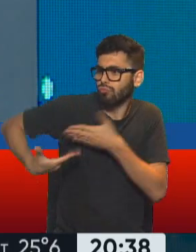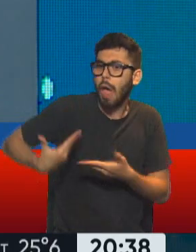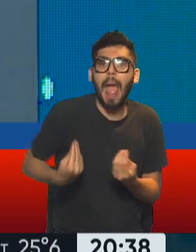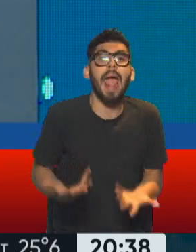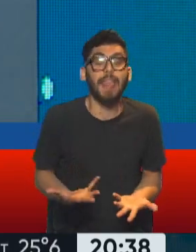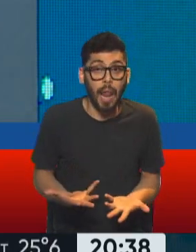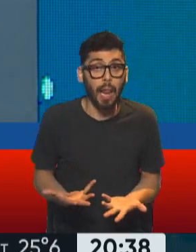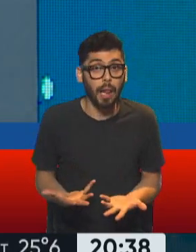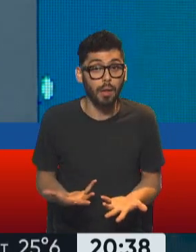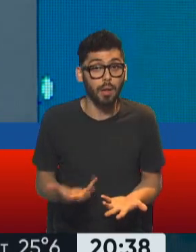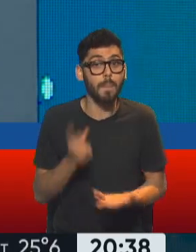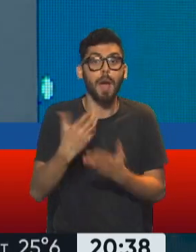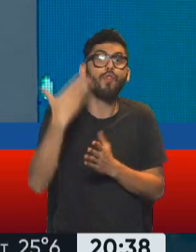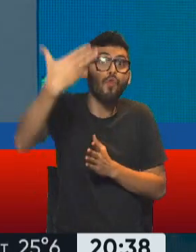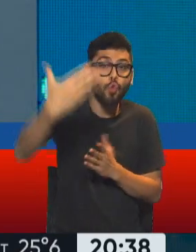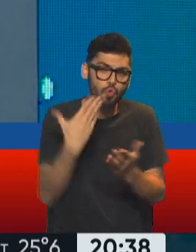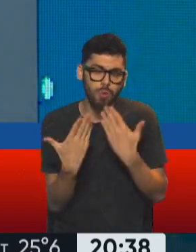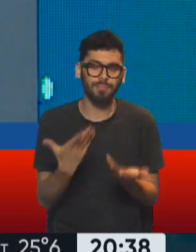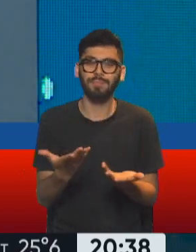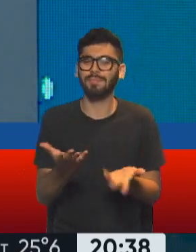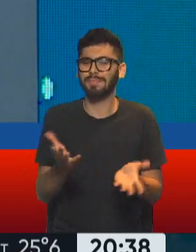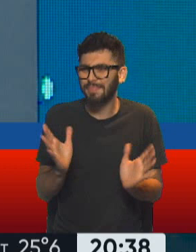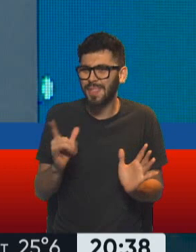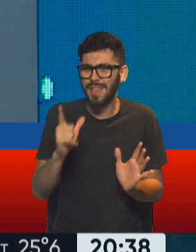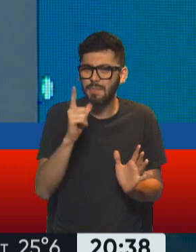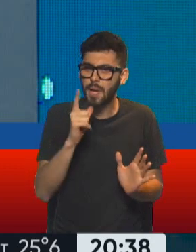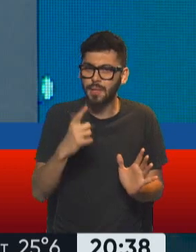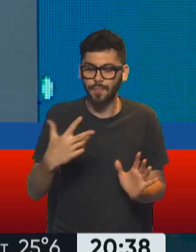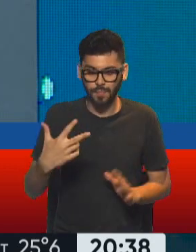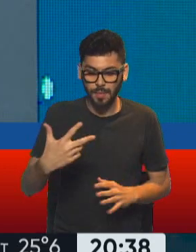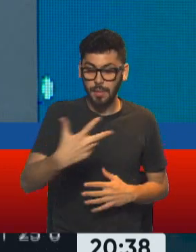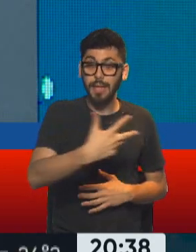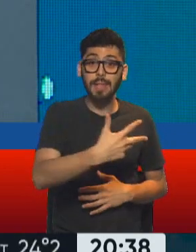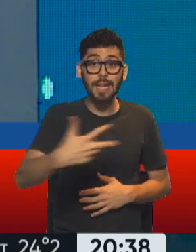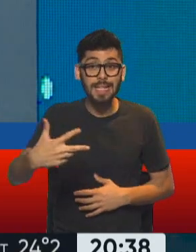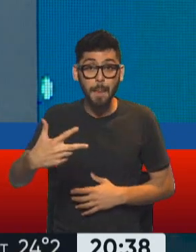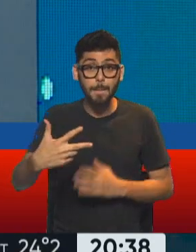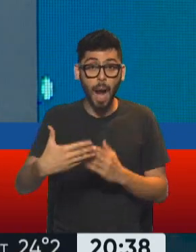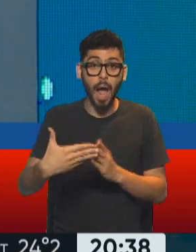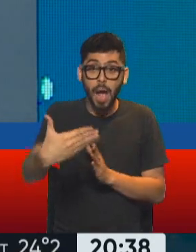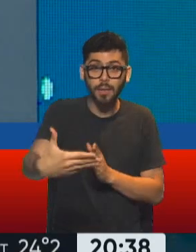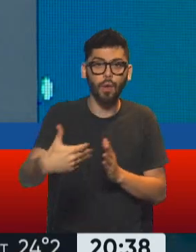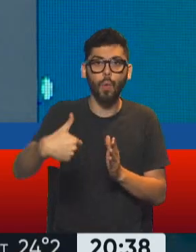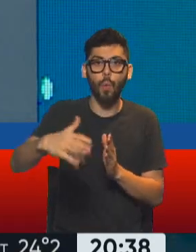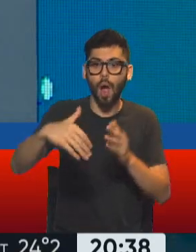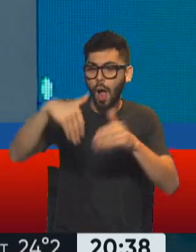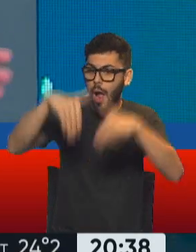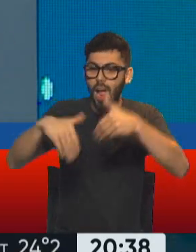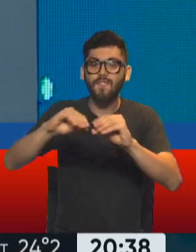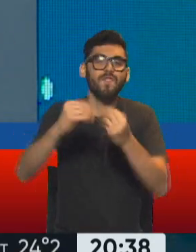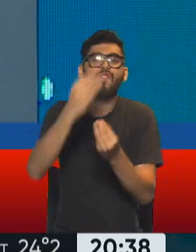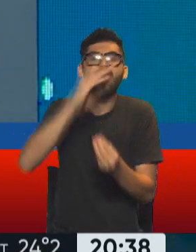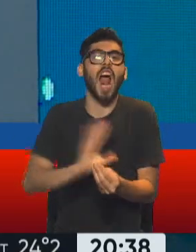sobre todo la perspectiva por venir entonces digo estas tres semanas de el resultado final de las generales